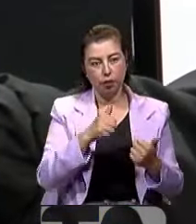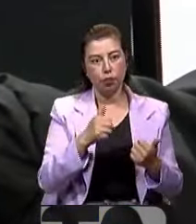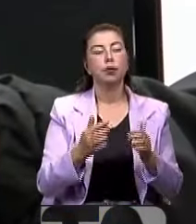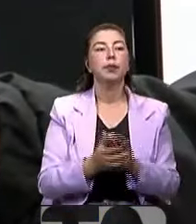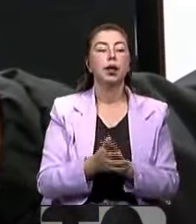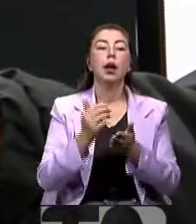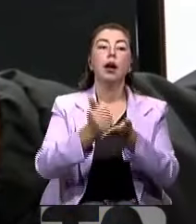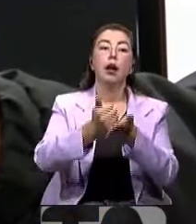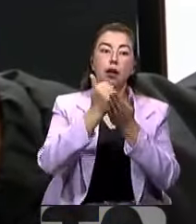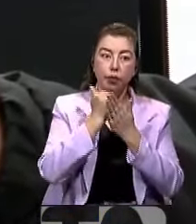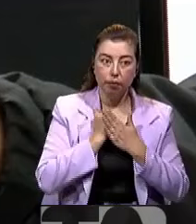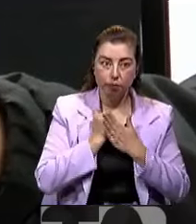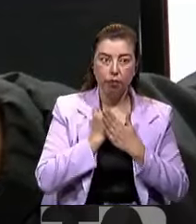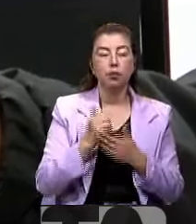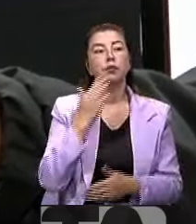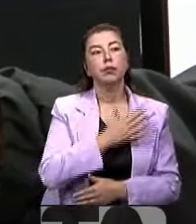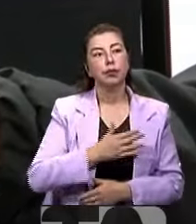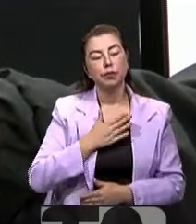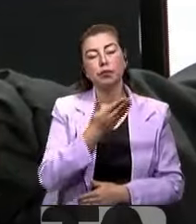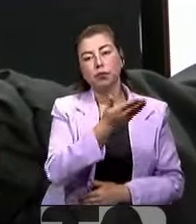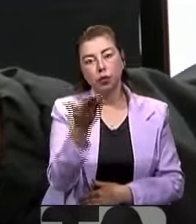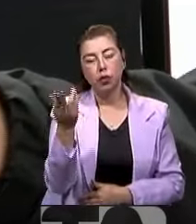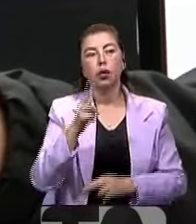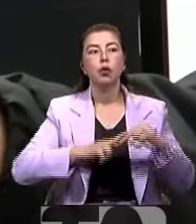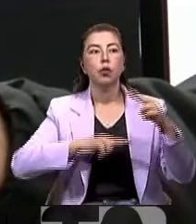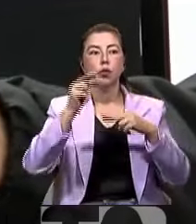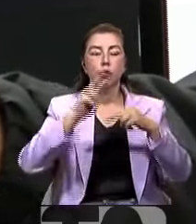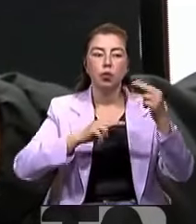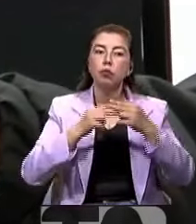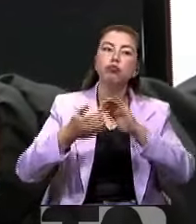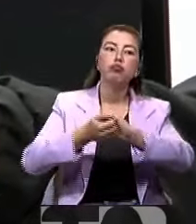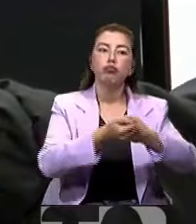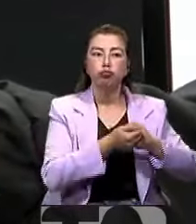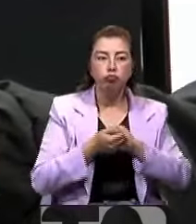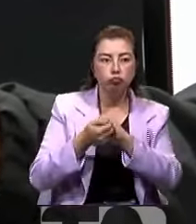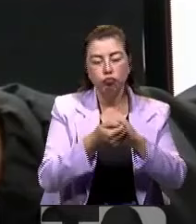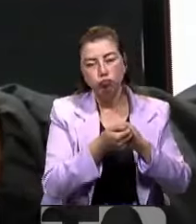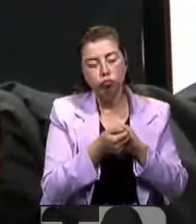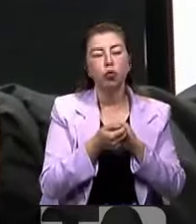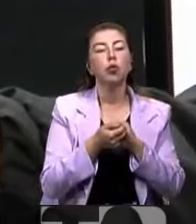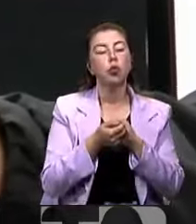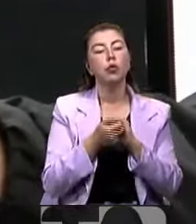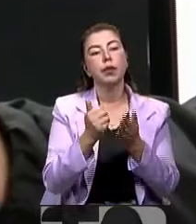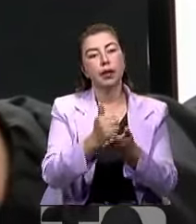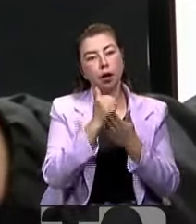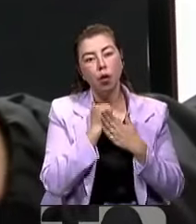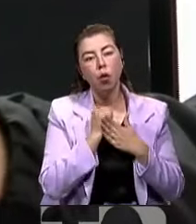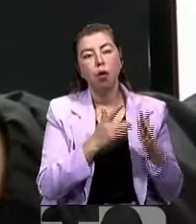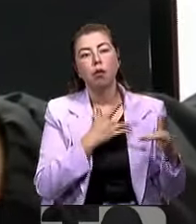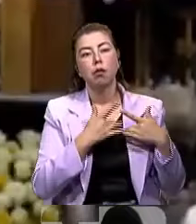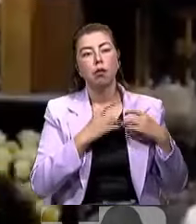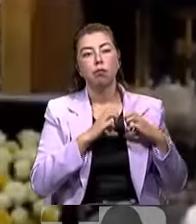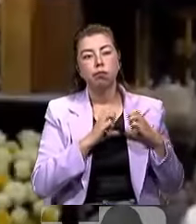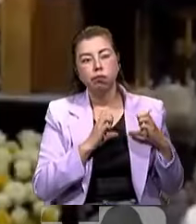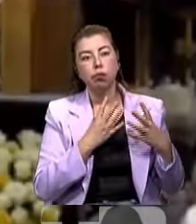Ayúdenos a construir fraternidad, esa fraternidad que es capaz de sanar las heridas del corazón